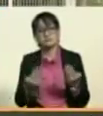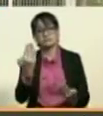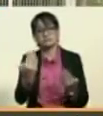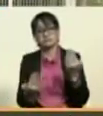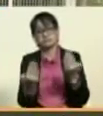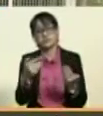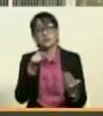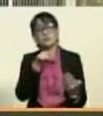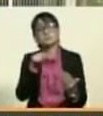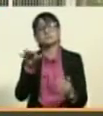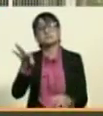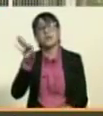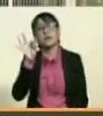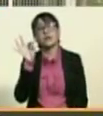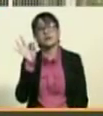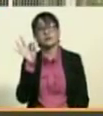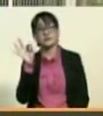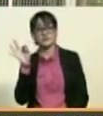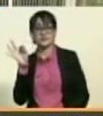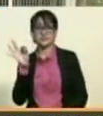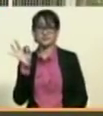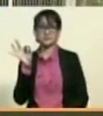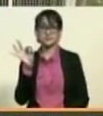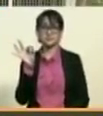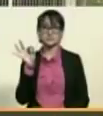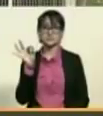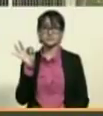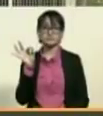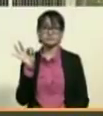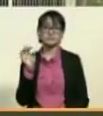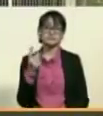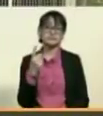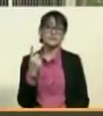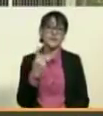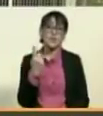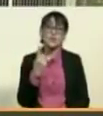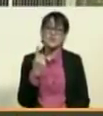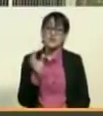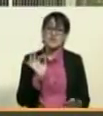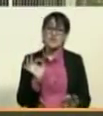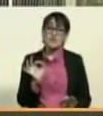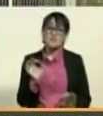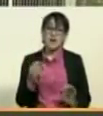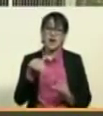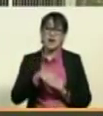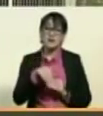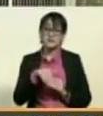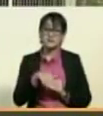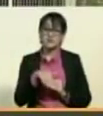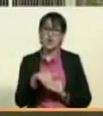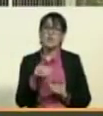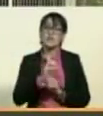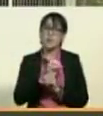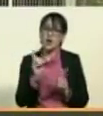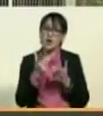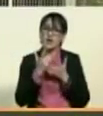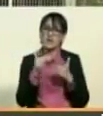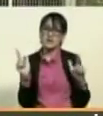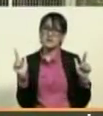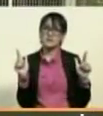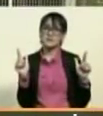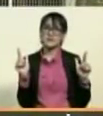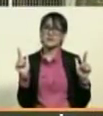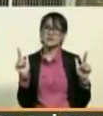ya, pero solo a través de unas elecciones constitucionales, democráticas, libres,